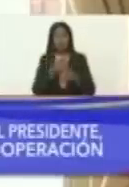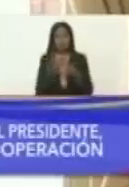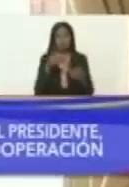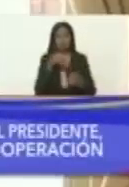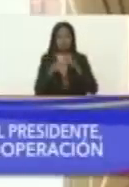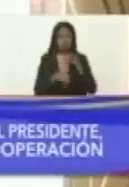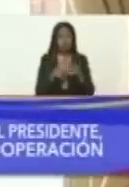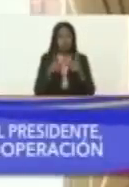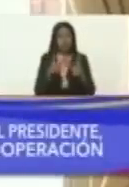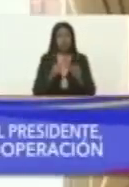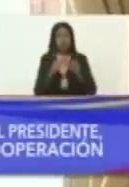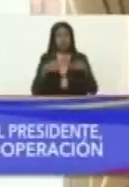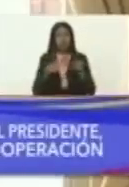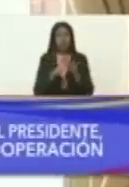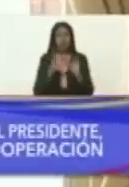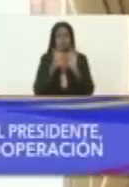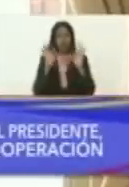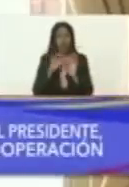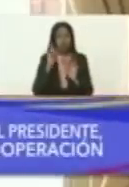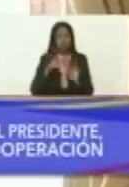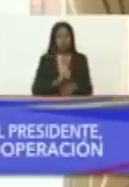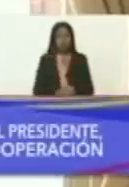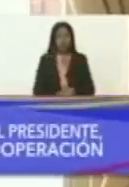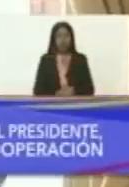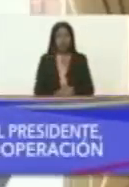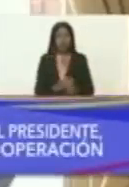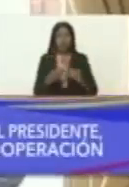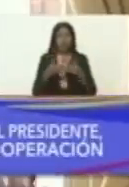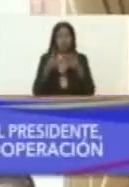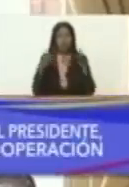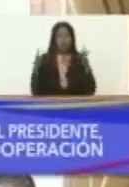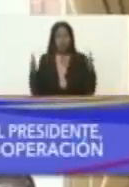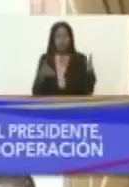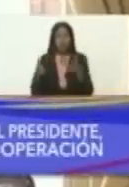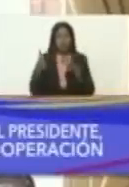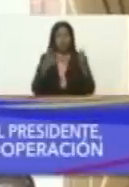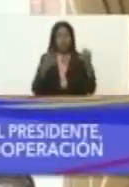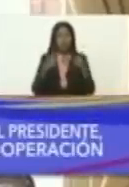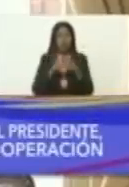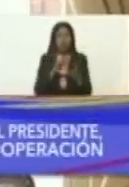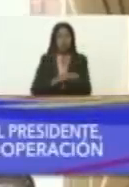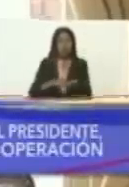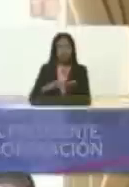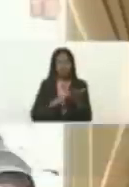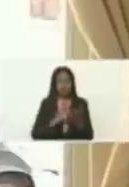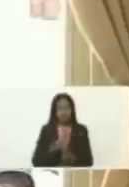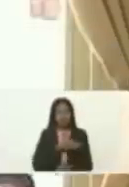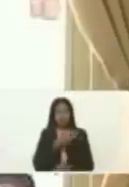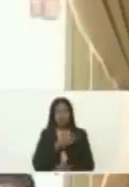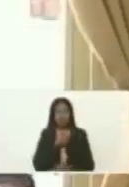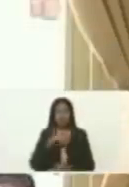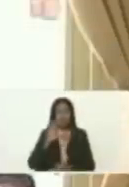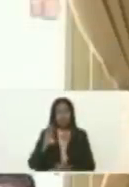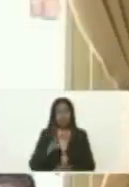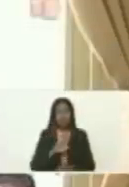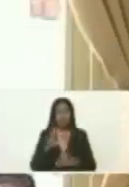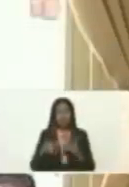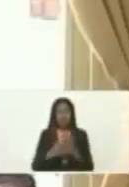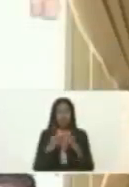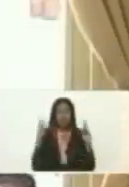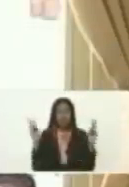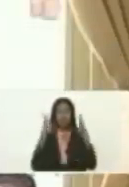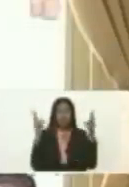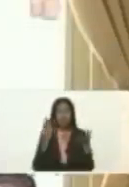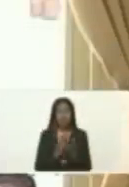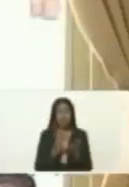pie mantengamos los de esa forma y abramos los caminos de la recuperación social de nuestra patria hasta la